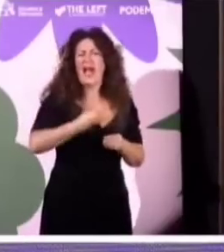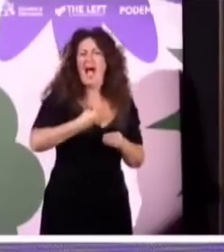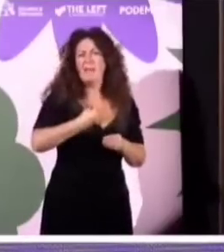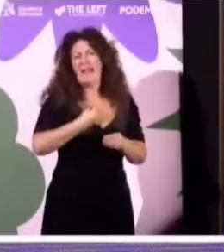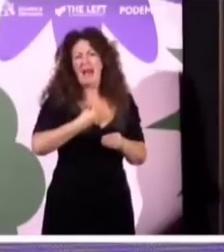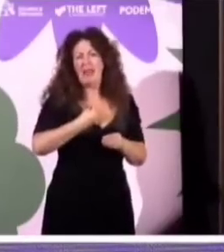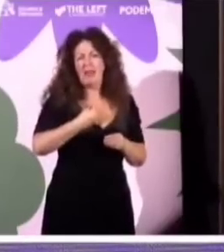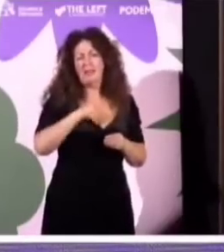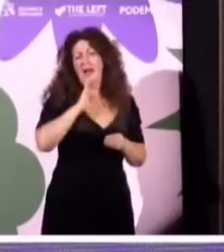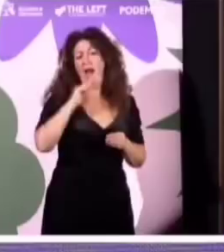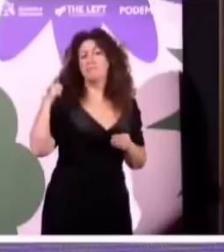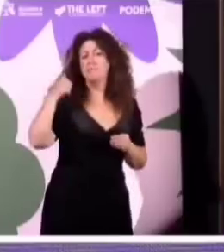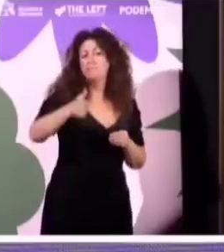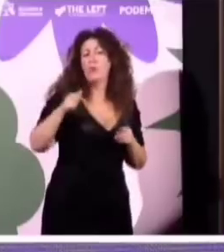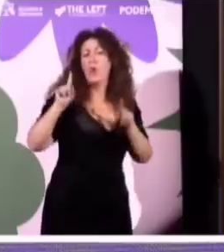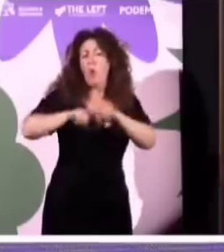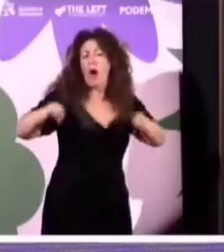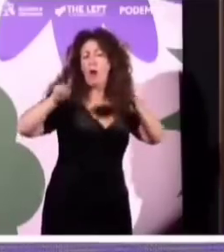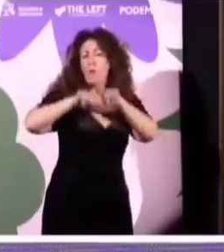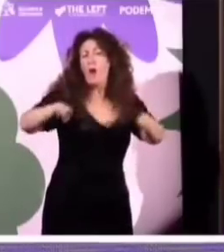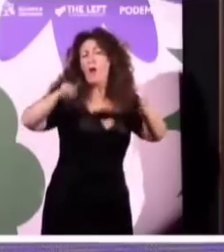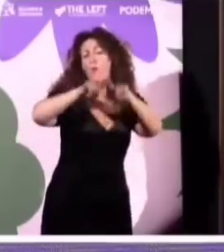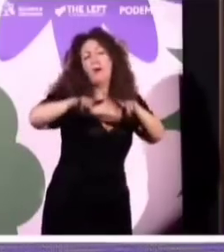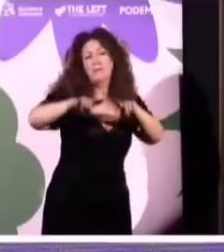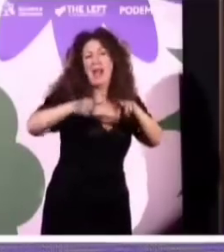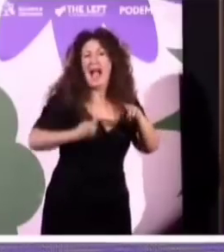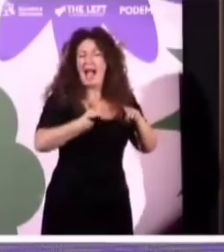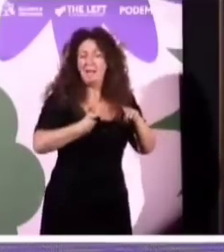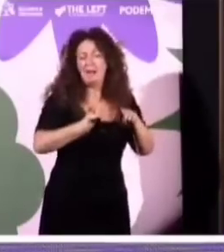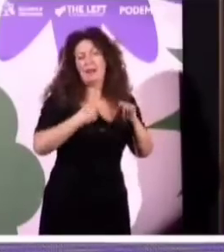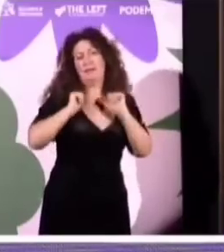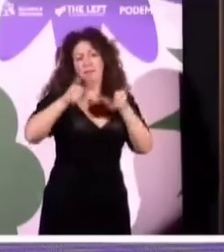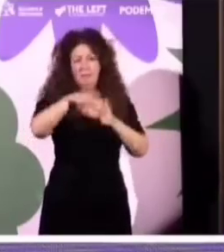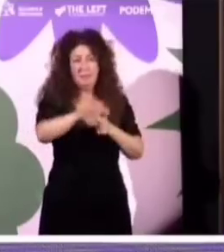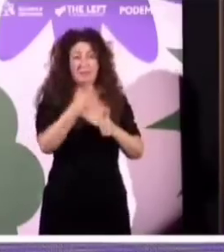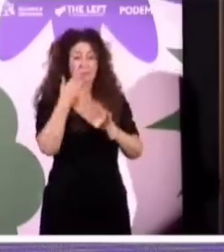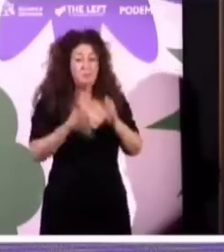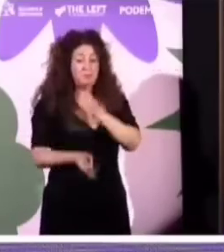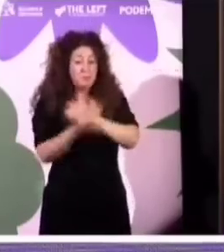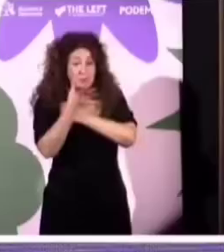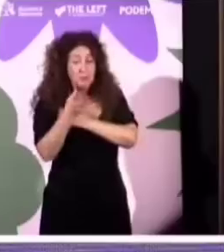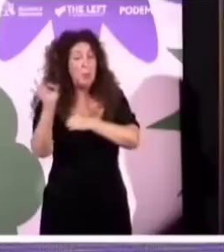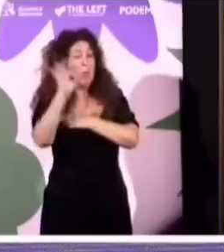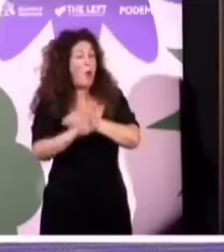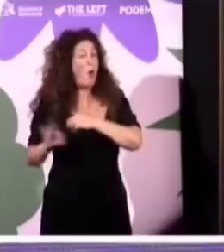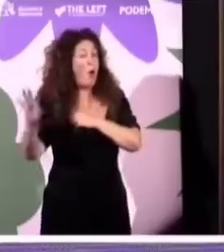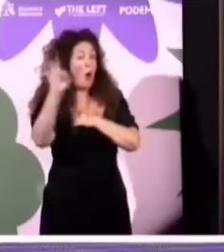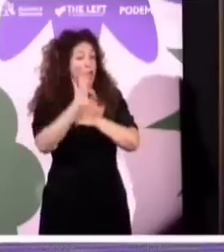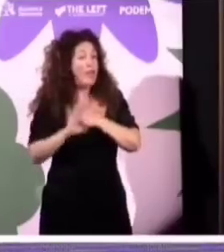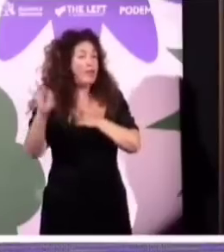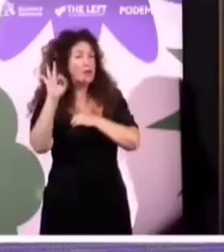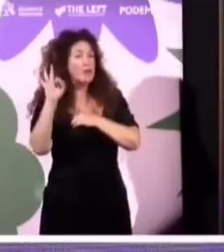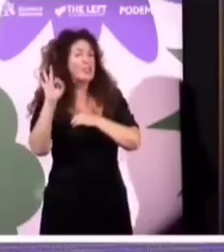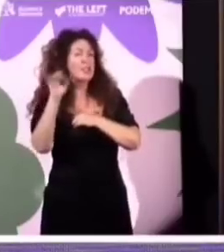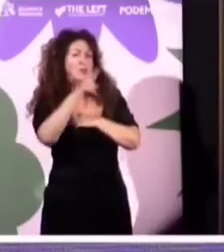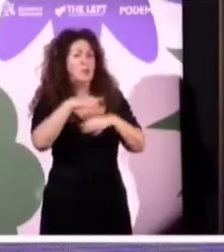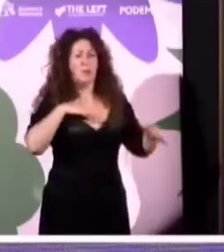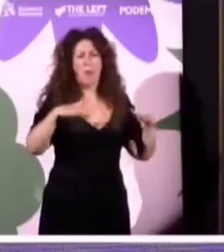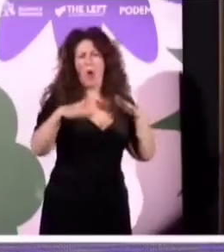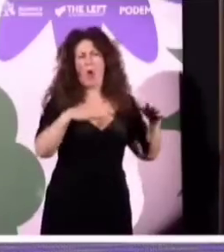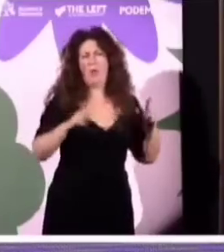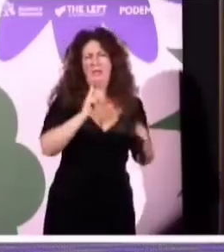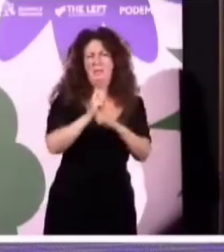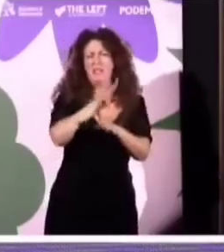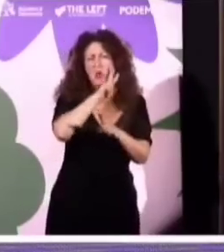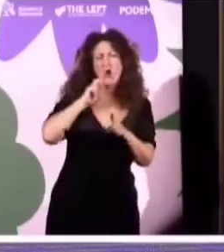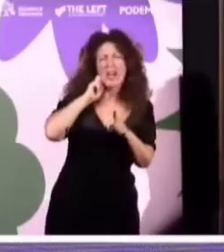quo. El surgimiento de Podemos implicó que un movimiento reaccionario se